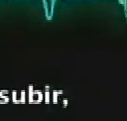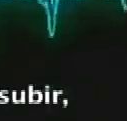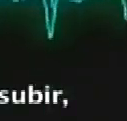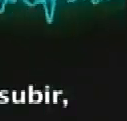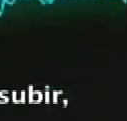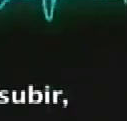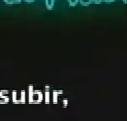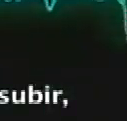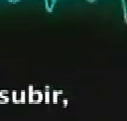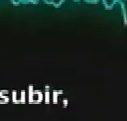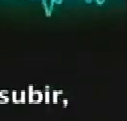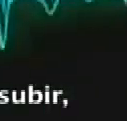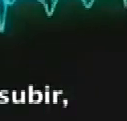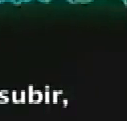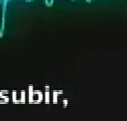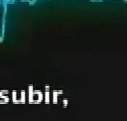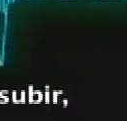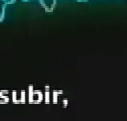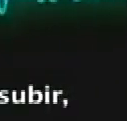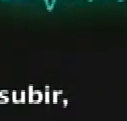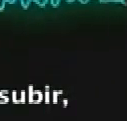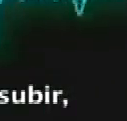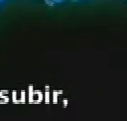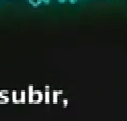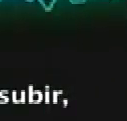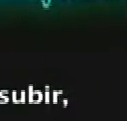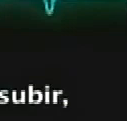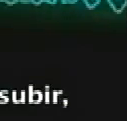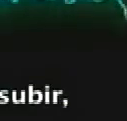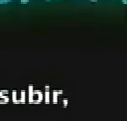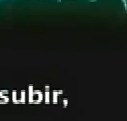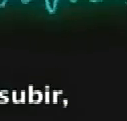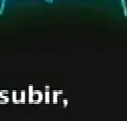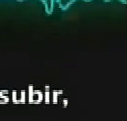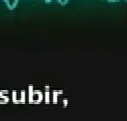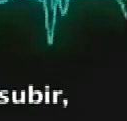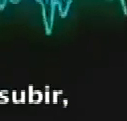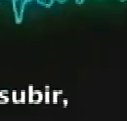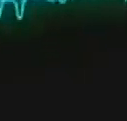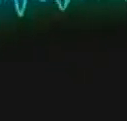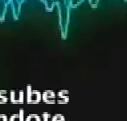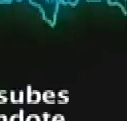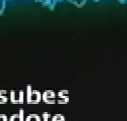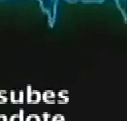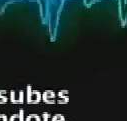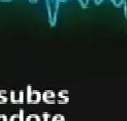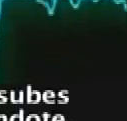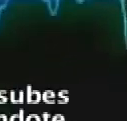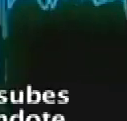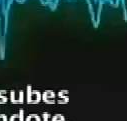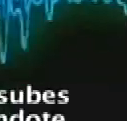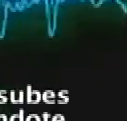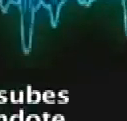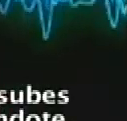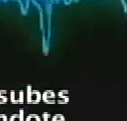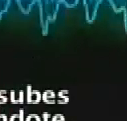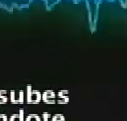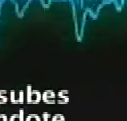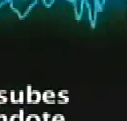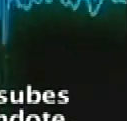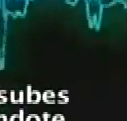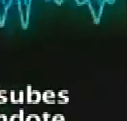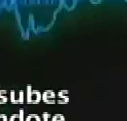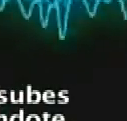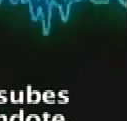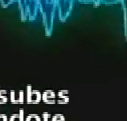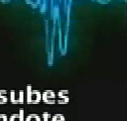María, atenta María, tienes que subir, te va a bajar a abrir el conserje, sube con el conserje y